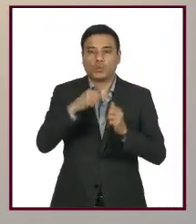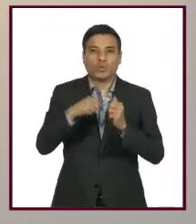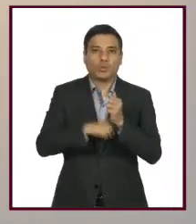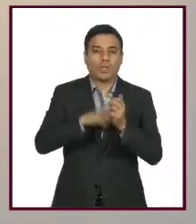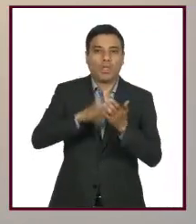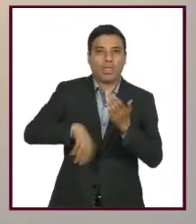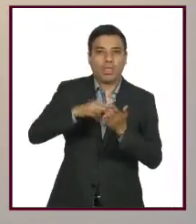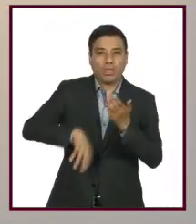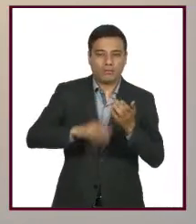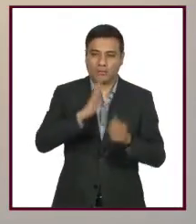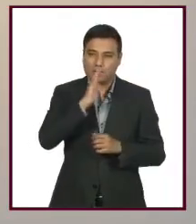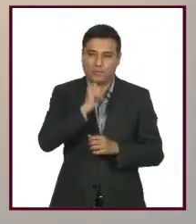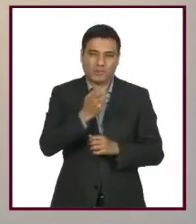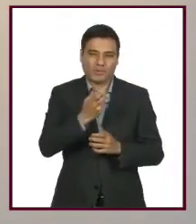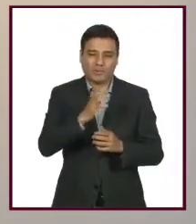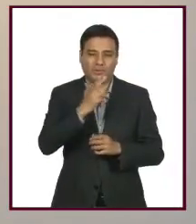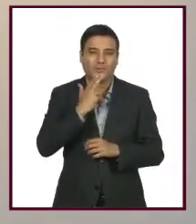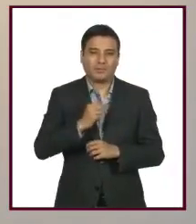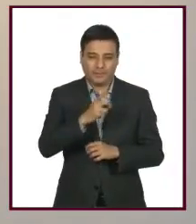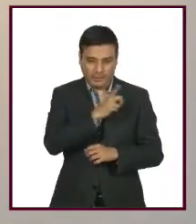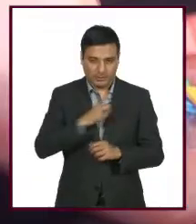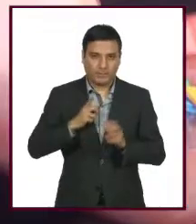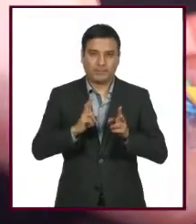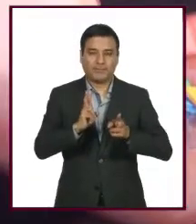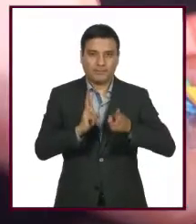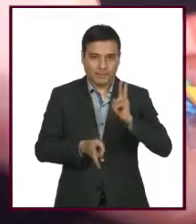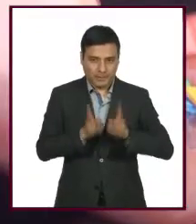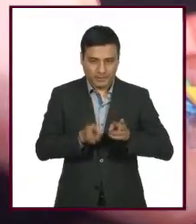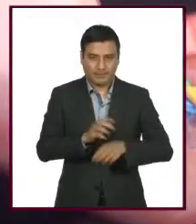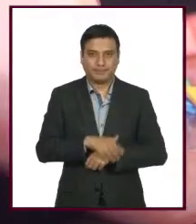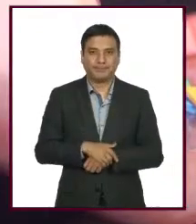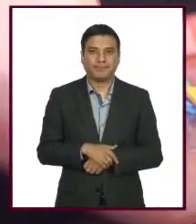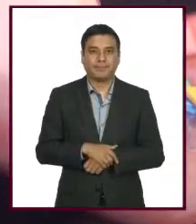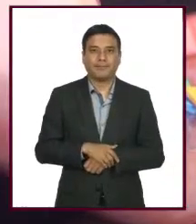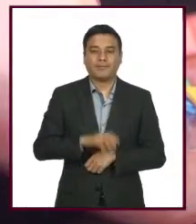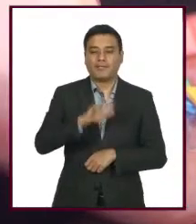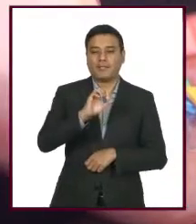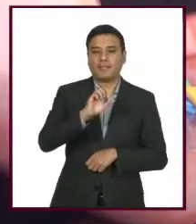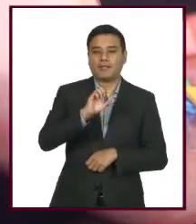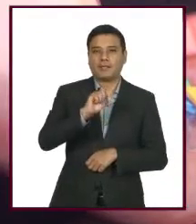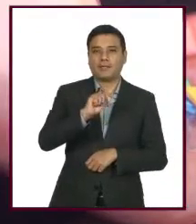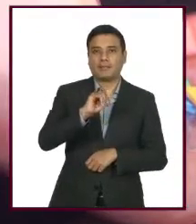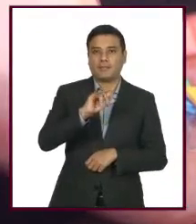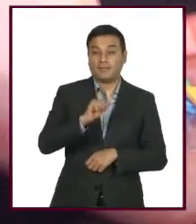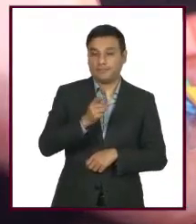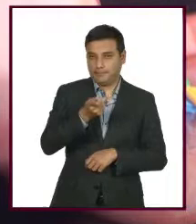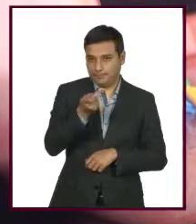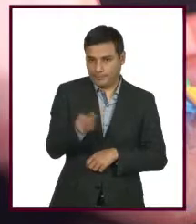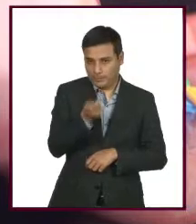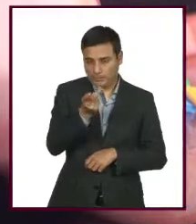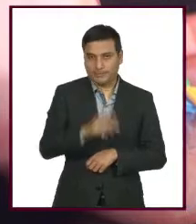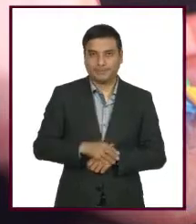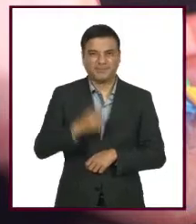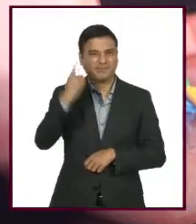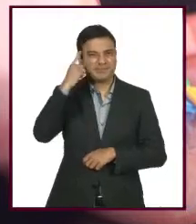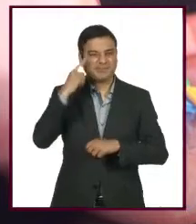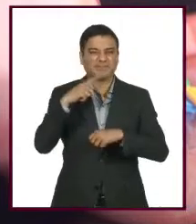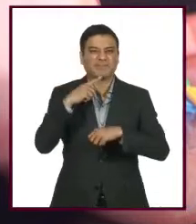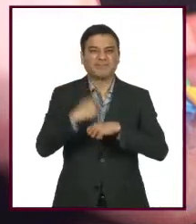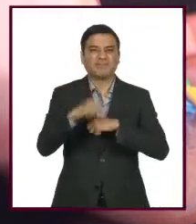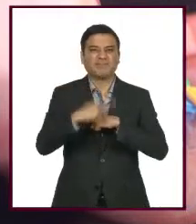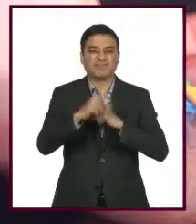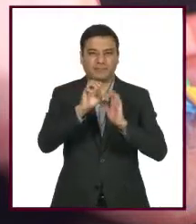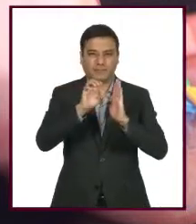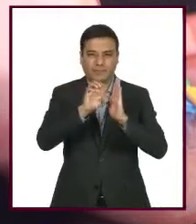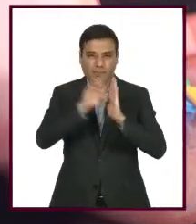¿no? Que eso se ha visto que es contraproducente. El viaje. Respecto a los daños cerebrales, si el consumo es